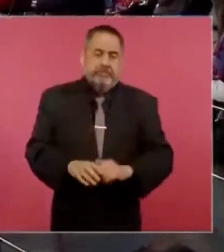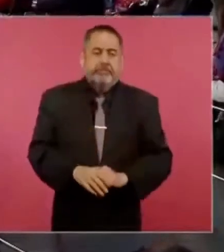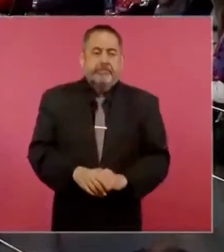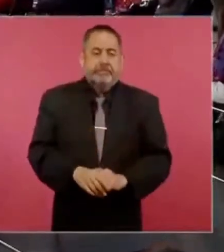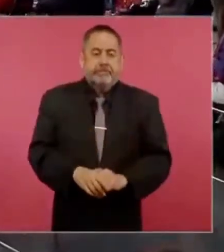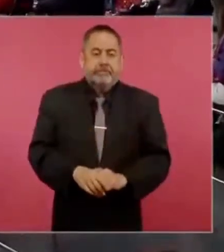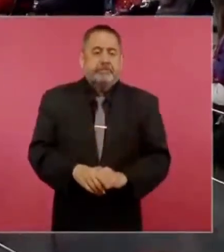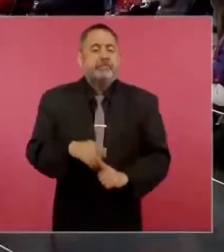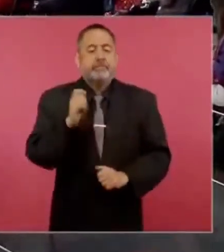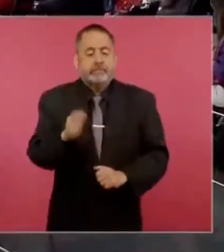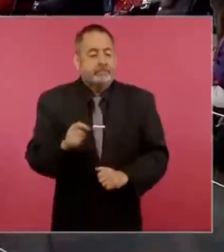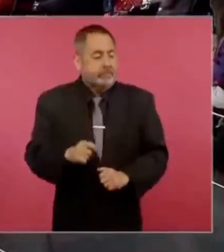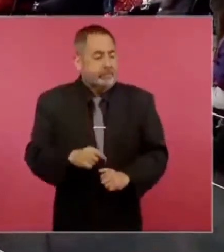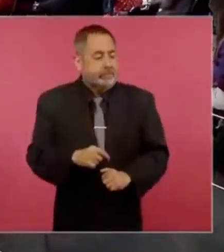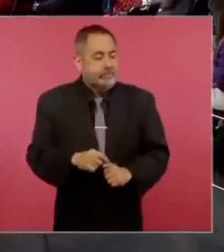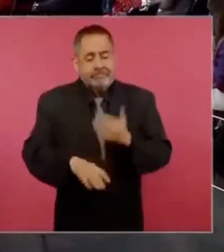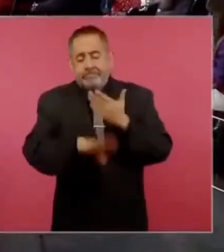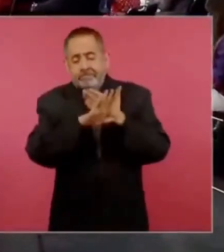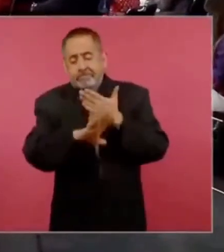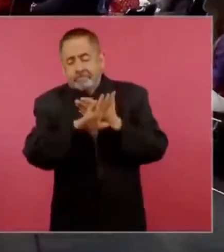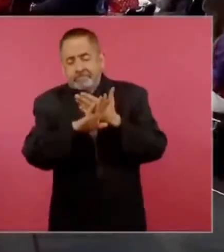porque al final no pudieron